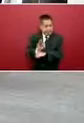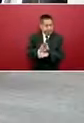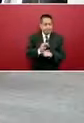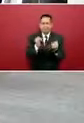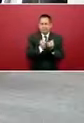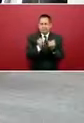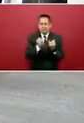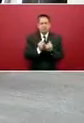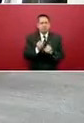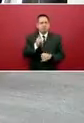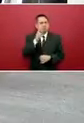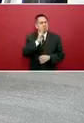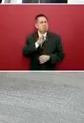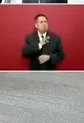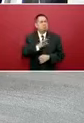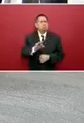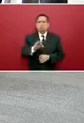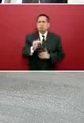A más tardar